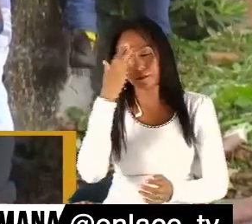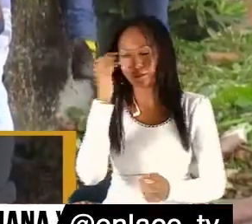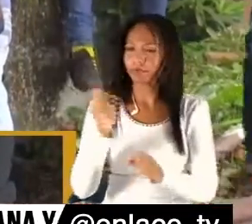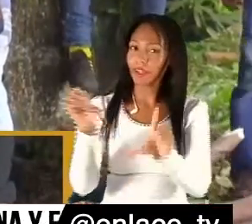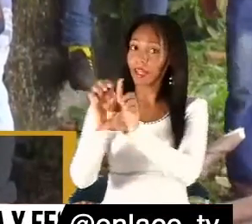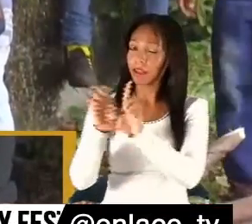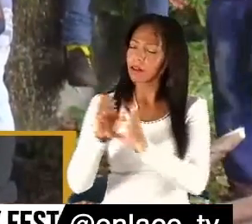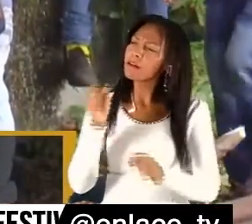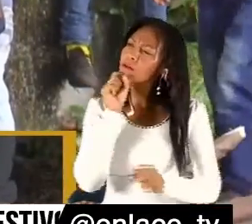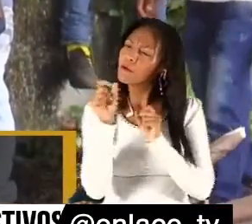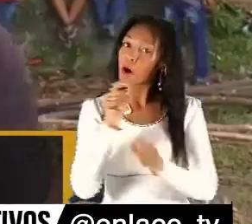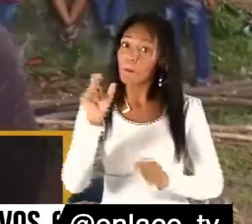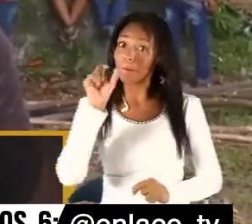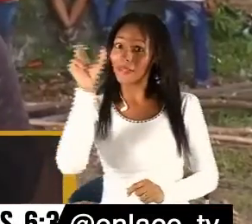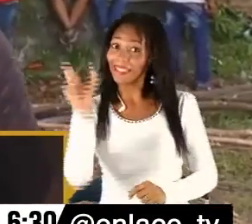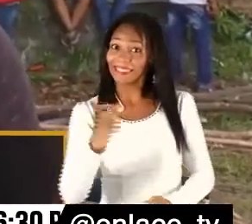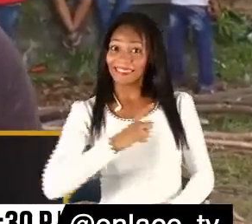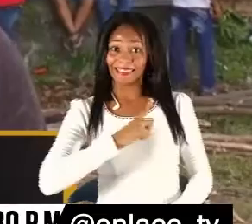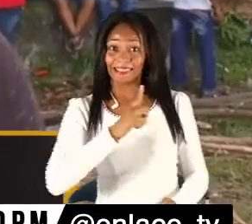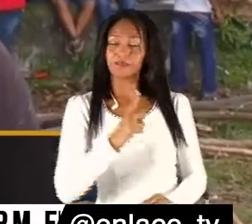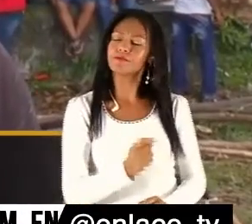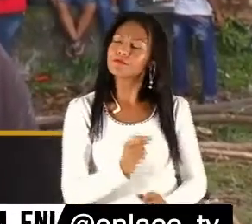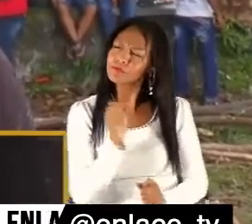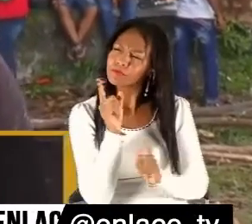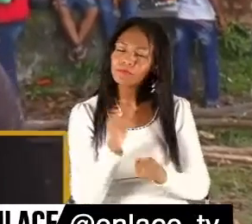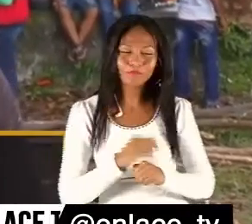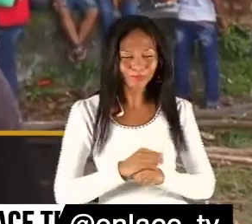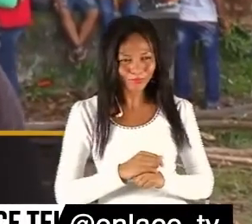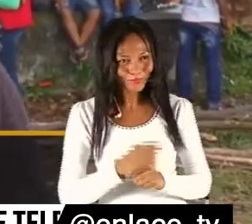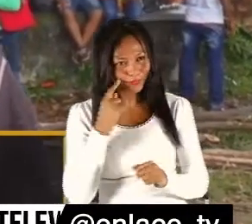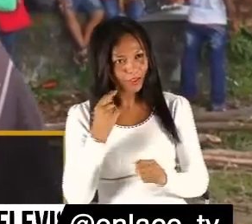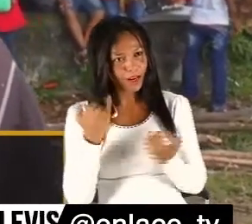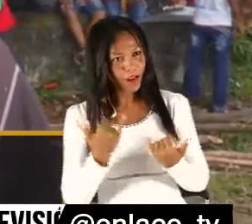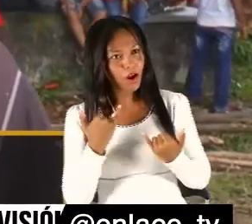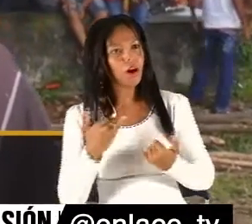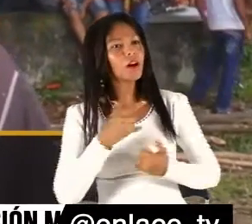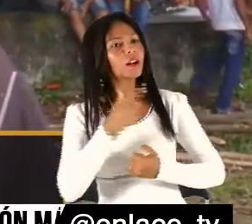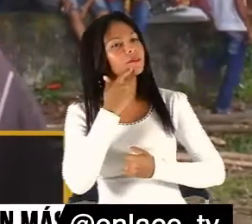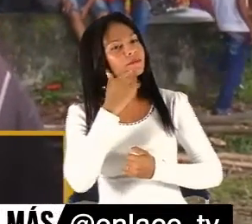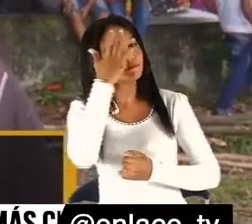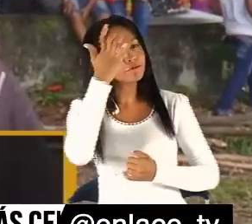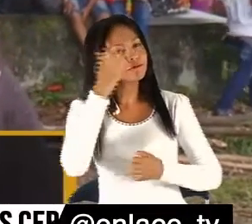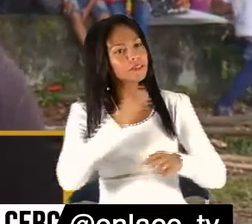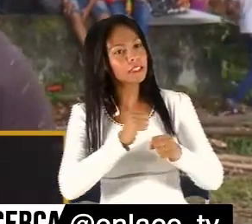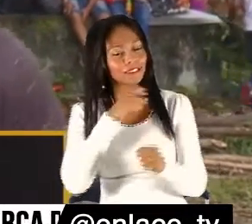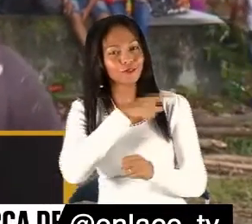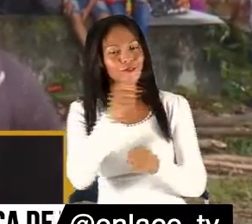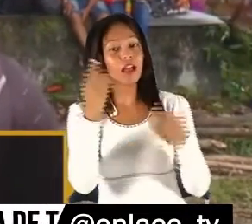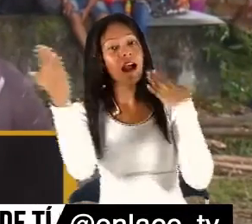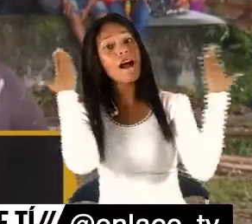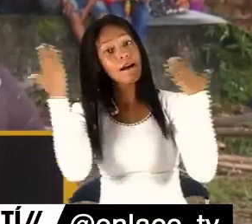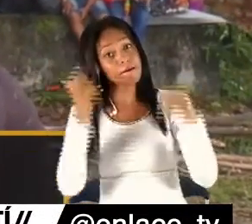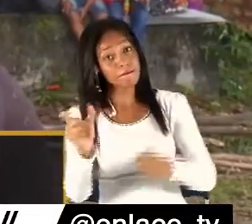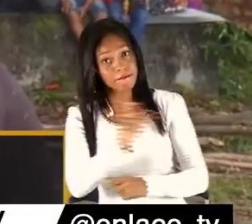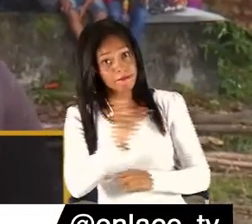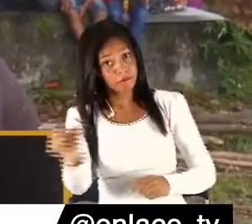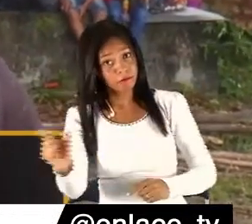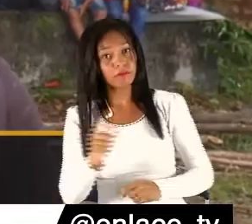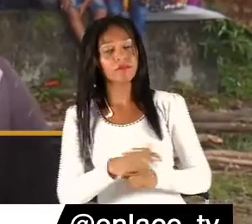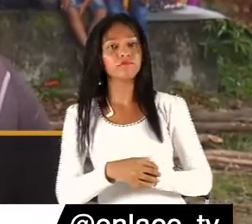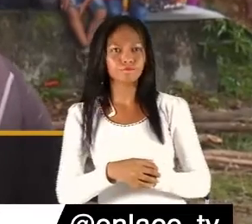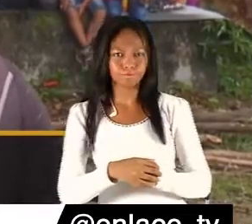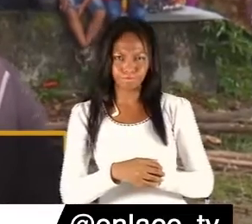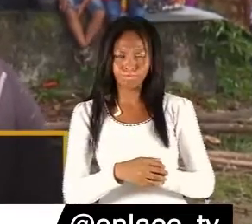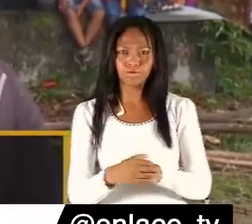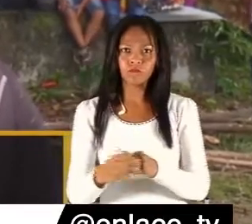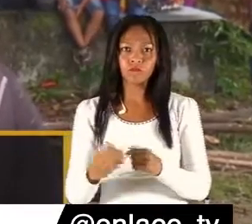de esta concentración. Bueno, esta movilización se debe al llamamiento que hace la Cumbre Agraria Étnica Campesina y Popular